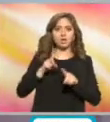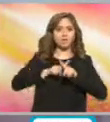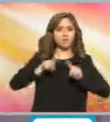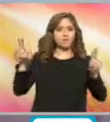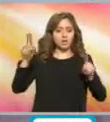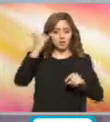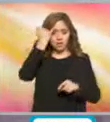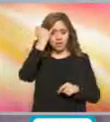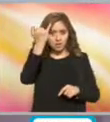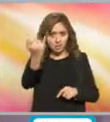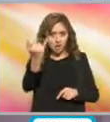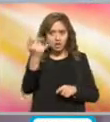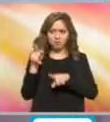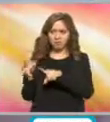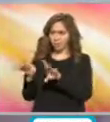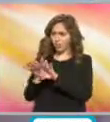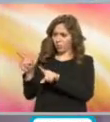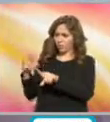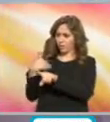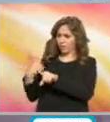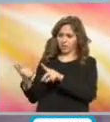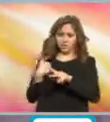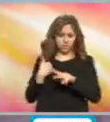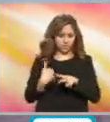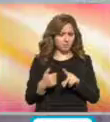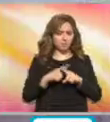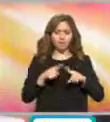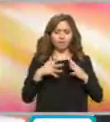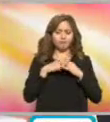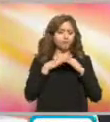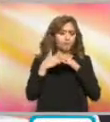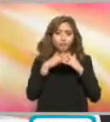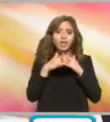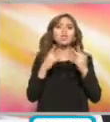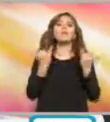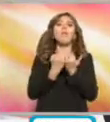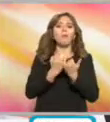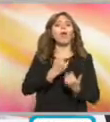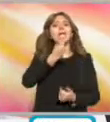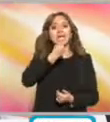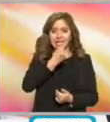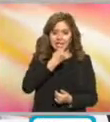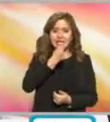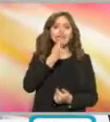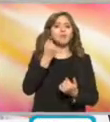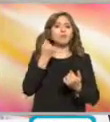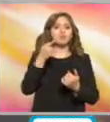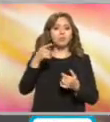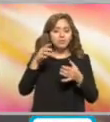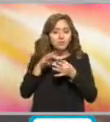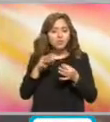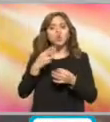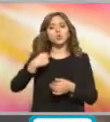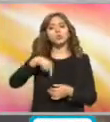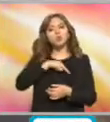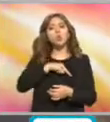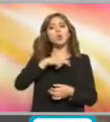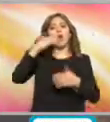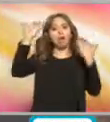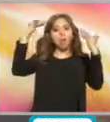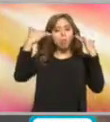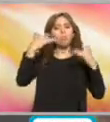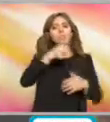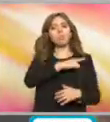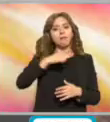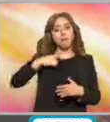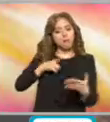Pero junta. yo entendí otra Exactamente. cosa. Entonces, Sí. lo mismo pasa con los niños, Sí. ¿no? Aquí es muy importante que nosotros podamos validar esto es lo